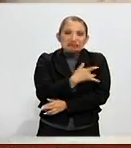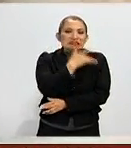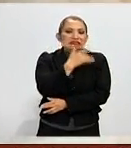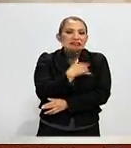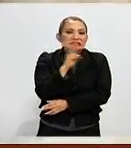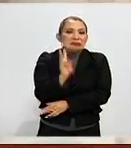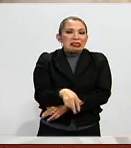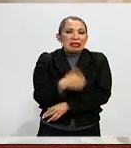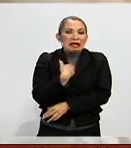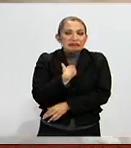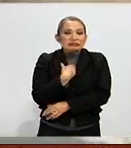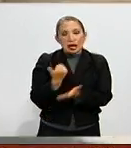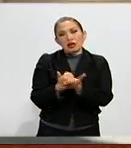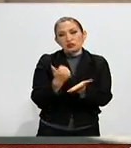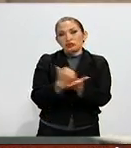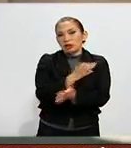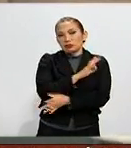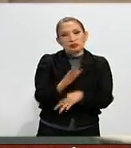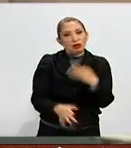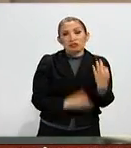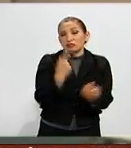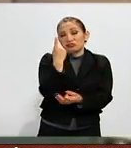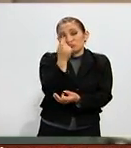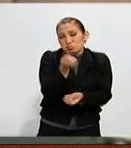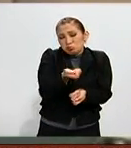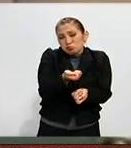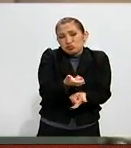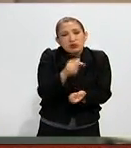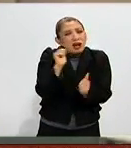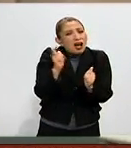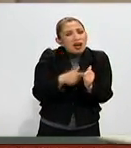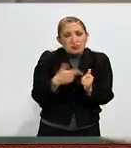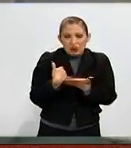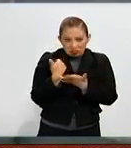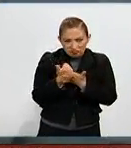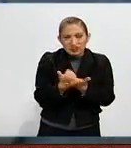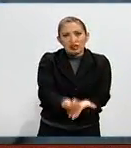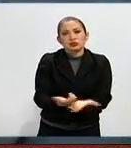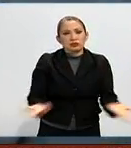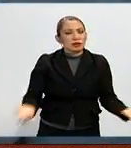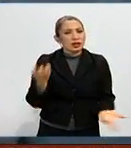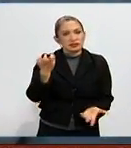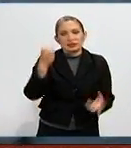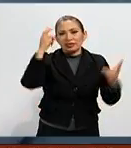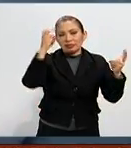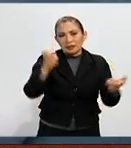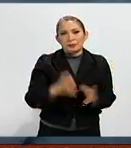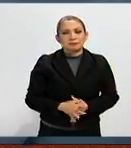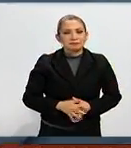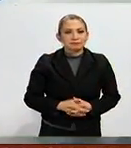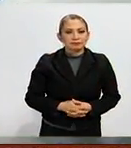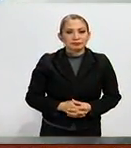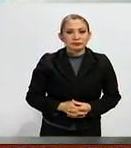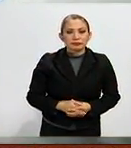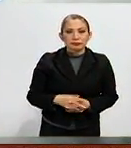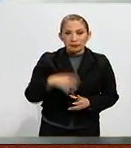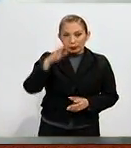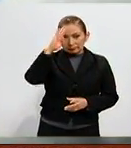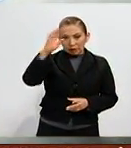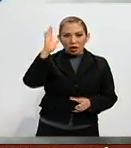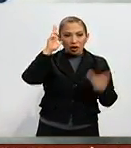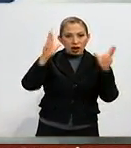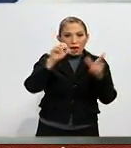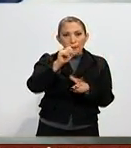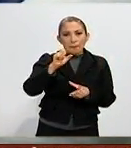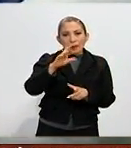sentido y contribuir todos, aunque sea con un granito de arena, pero todos entrarle a este tema, Pati. Señor secretario, lo saluda con